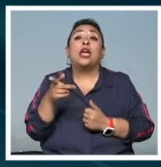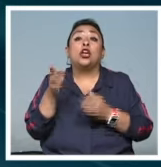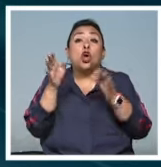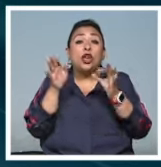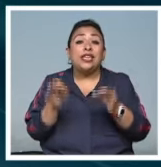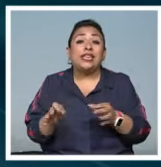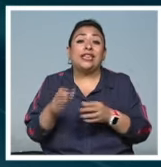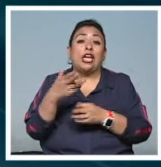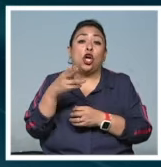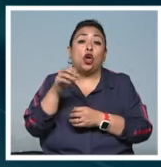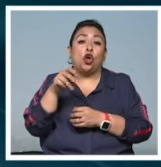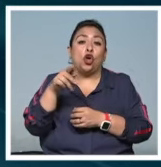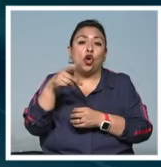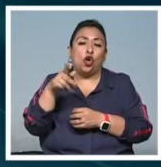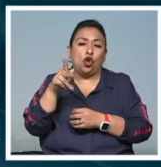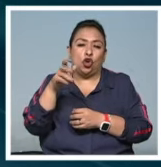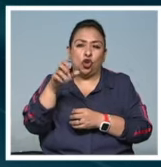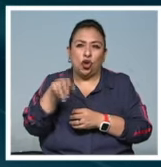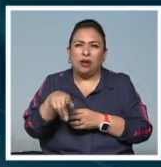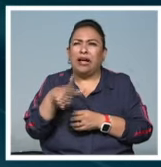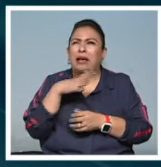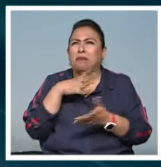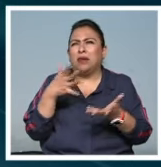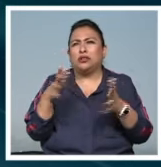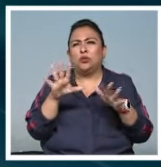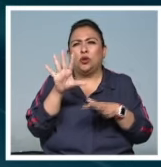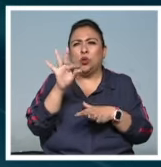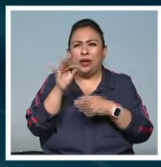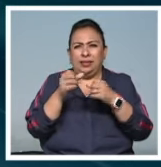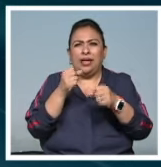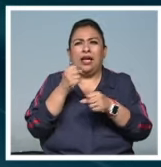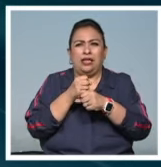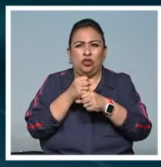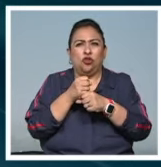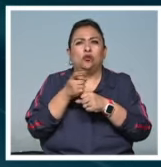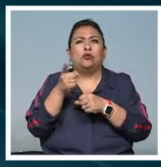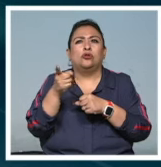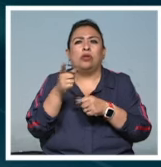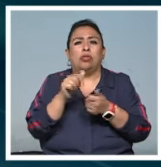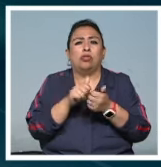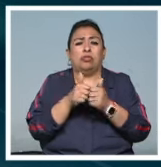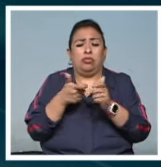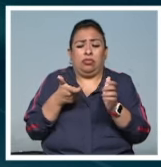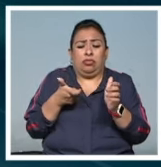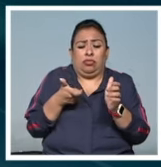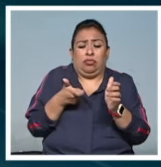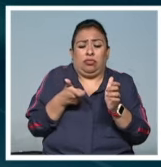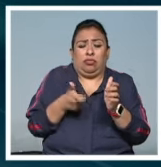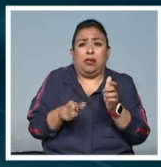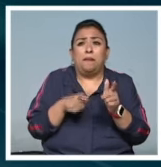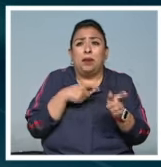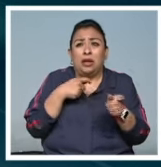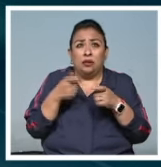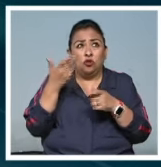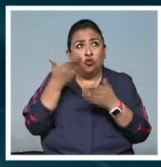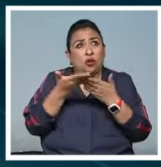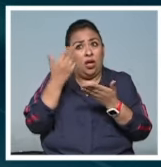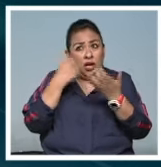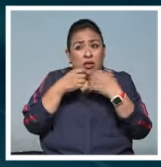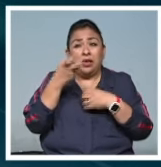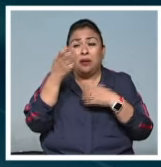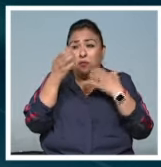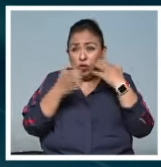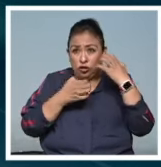Hong Kong, tienen aproximadamente 40 años que se plastinaron, o sea, ya tienen mucho tiempo. Esta exposición